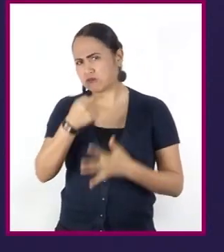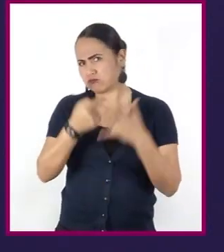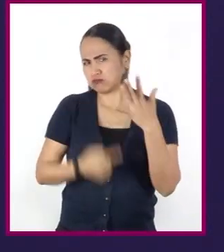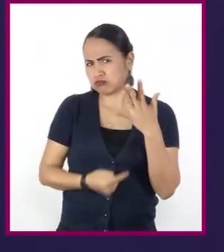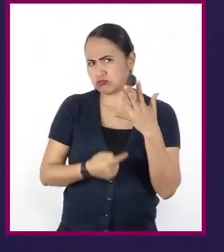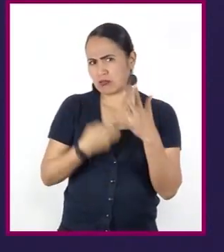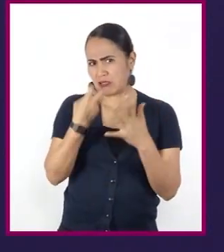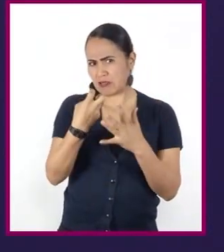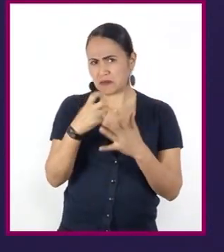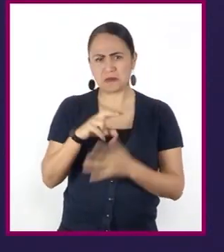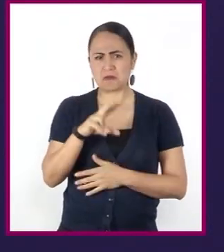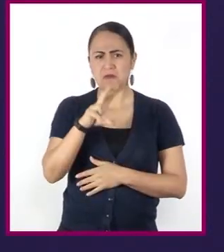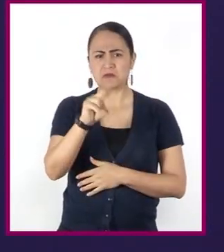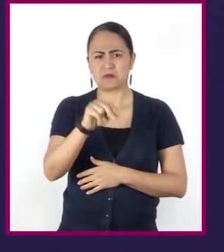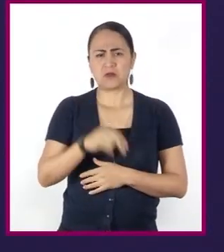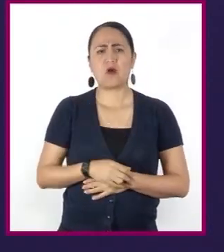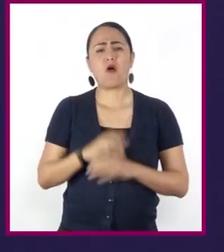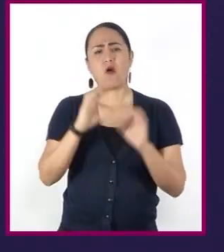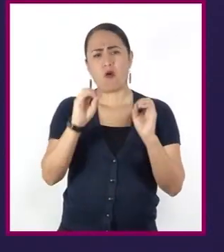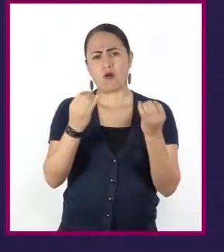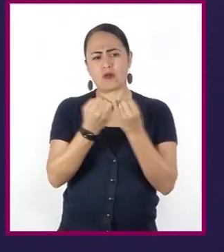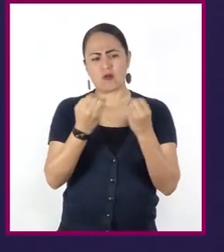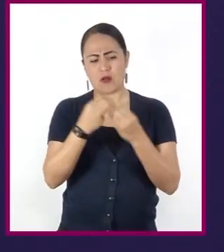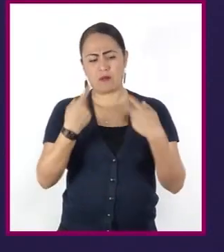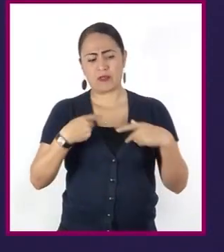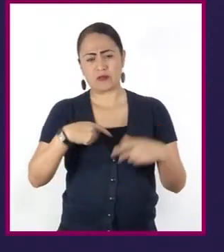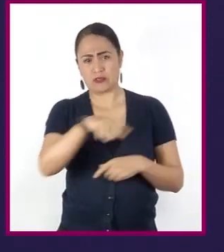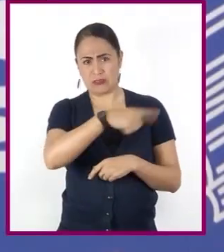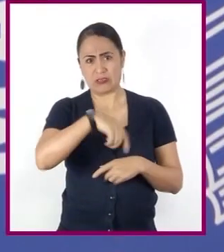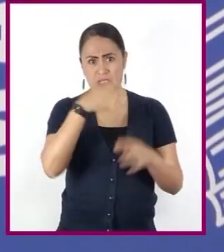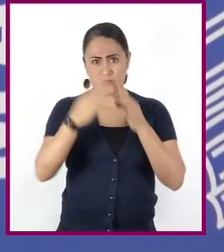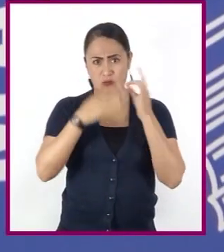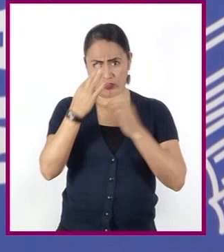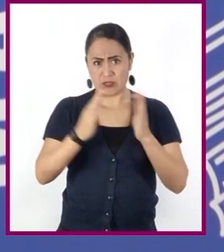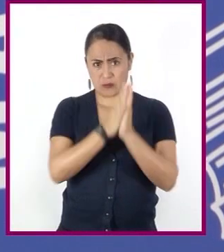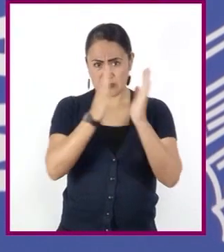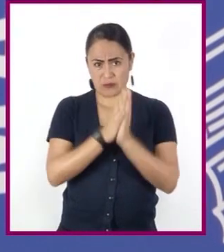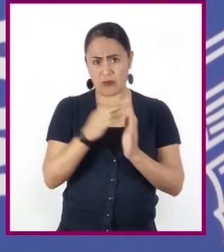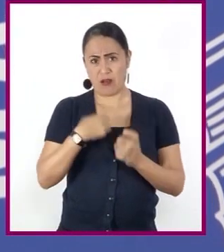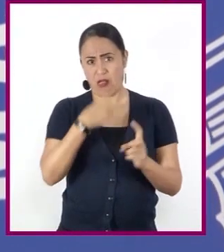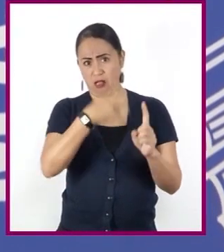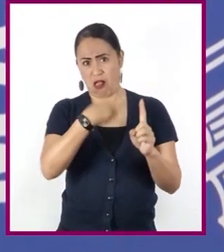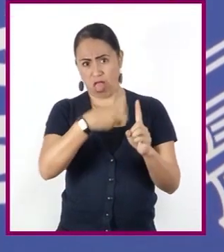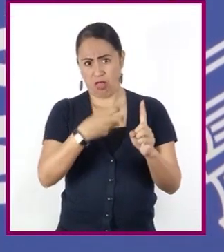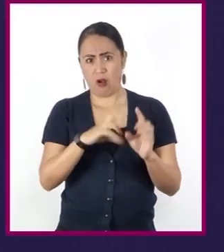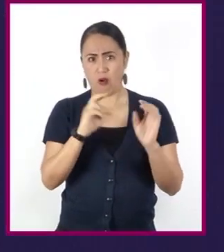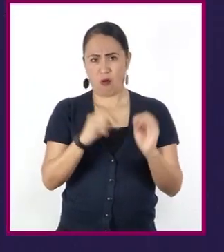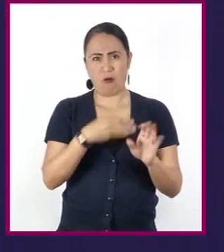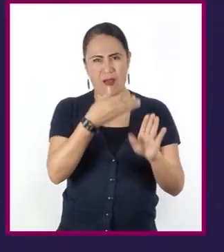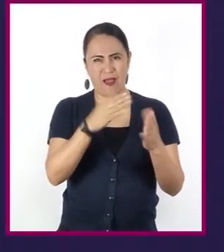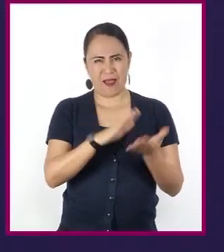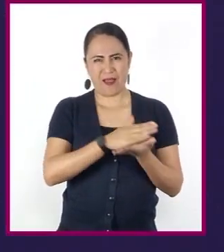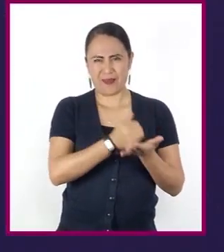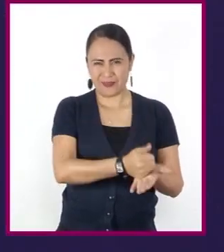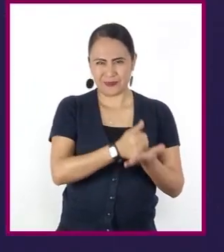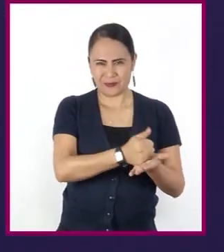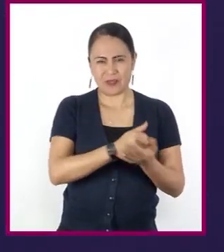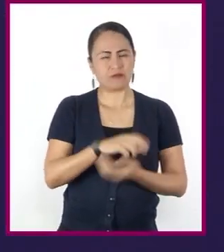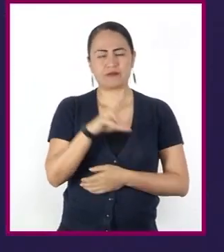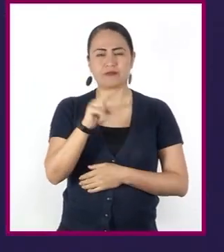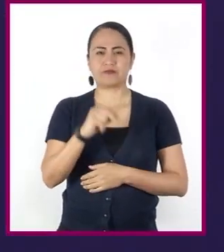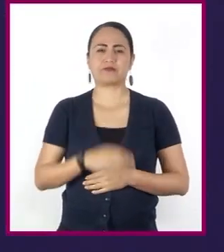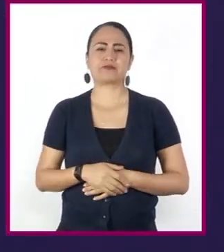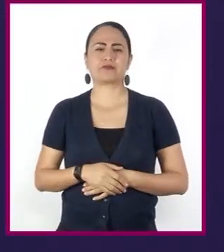calificar lo sucedido o a las personas que participan. Pero como bien sabemos, la noticia debe de llamar